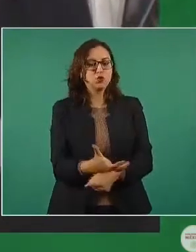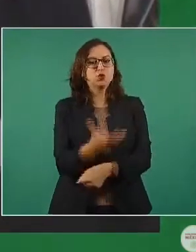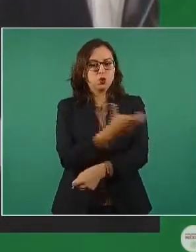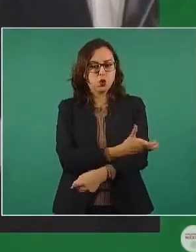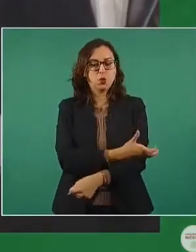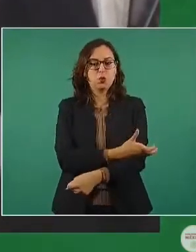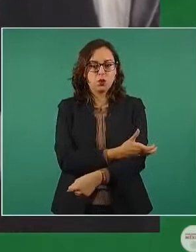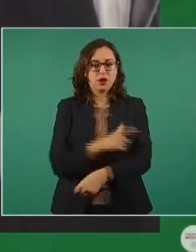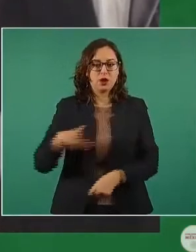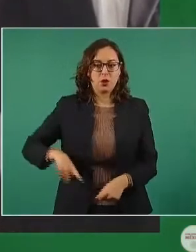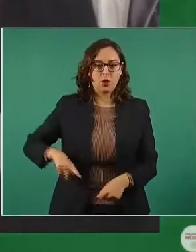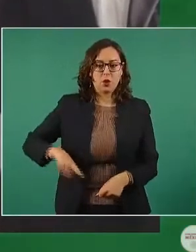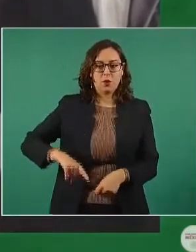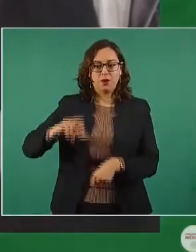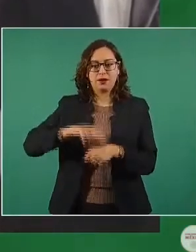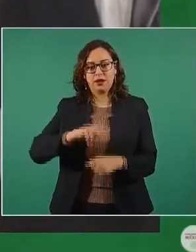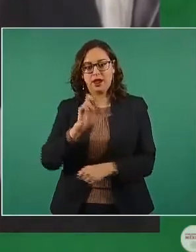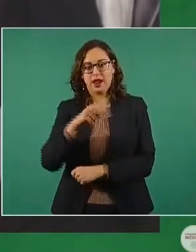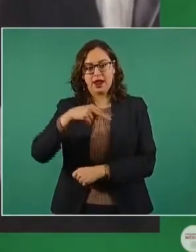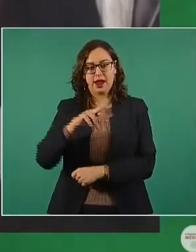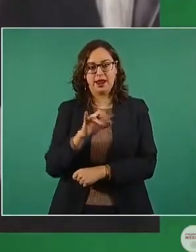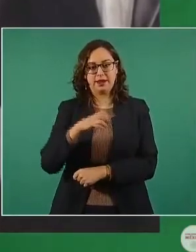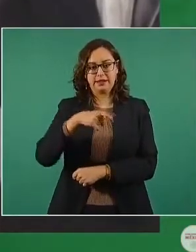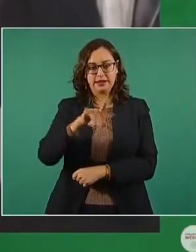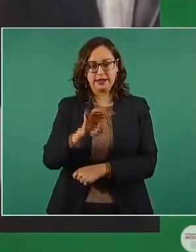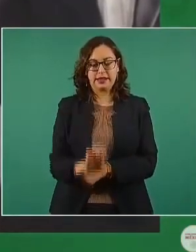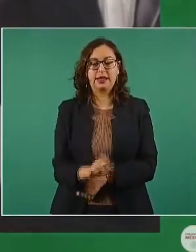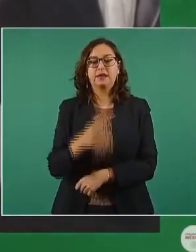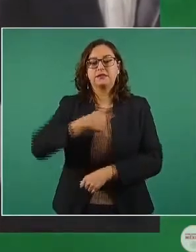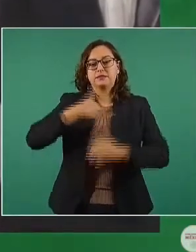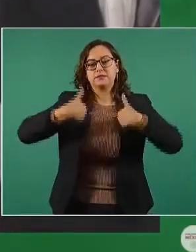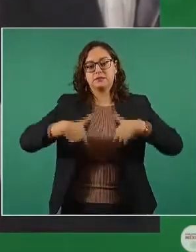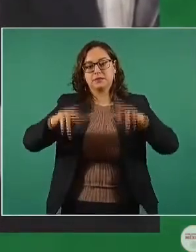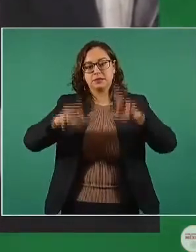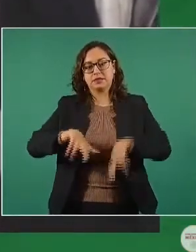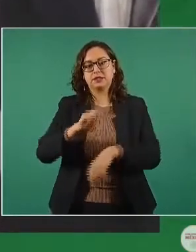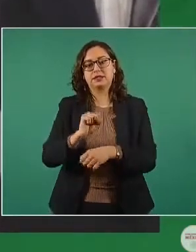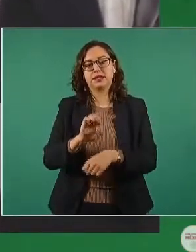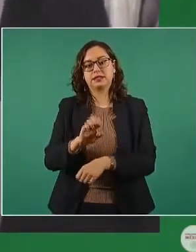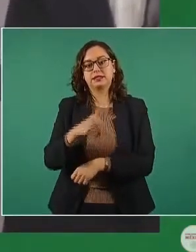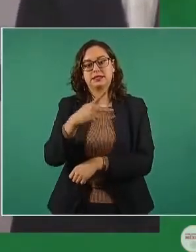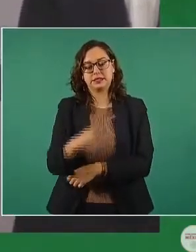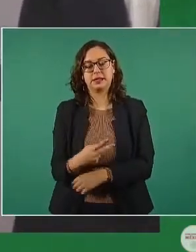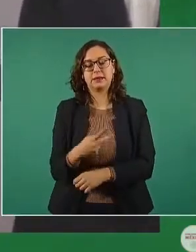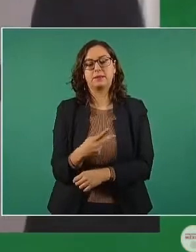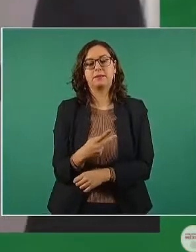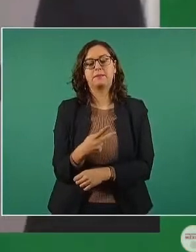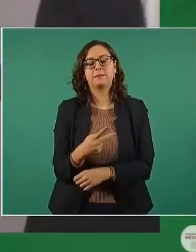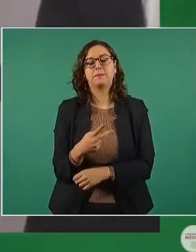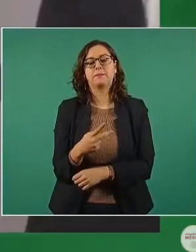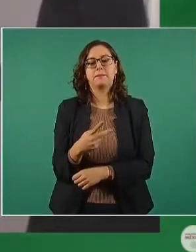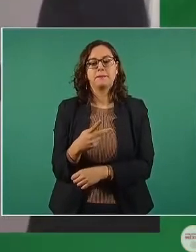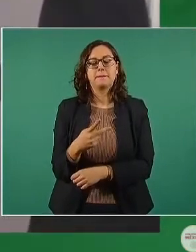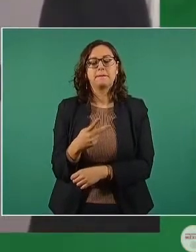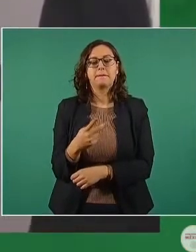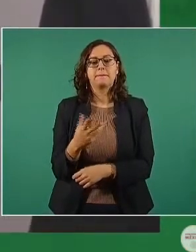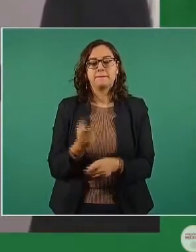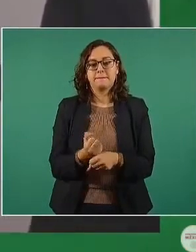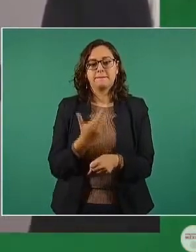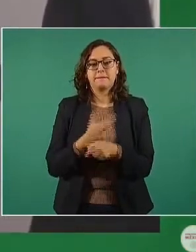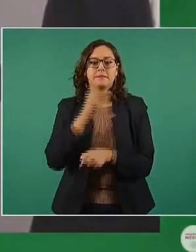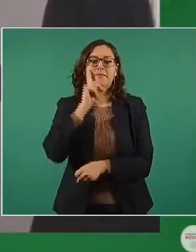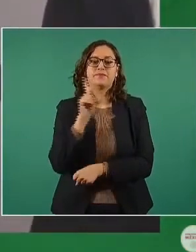acompañar al gobernador Enrique Alfaro y a nombre de la secretaria de Educación Pública, Delfina Gómez, pues